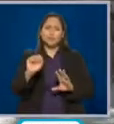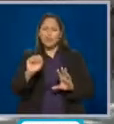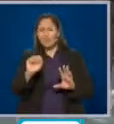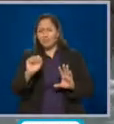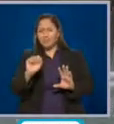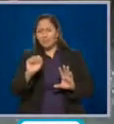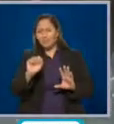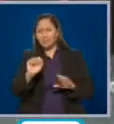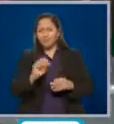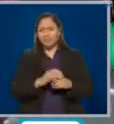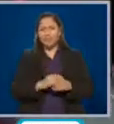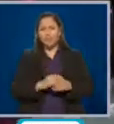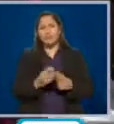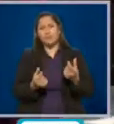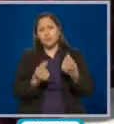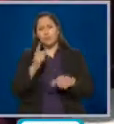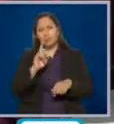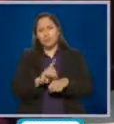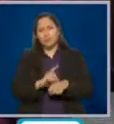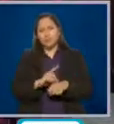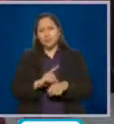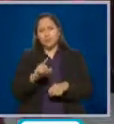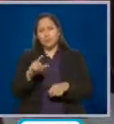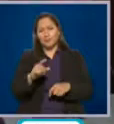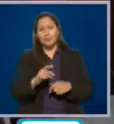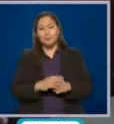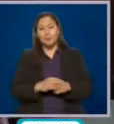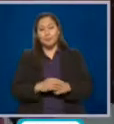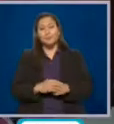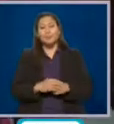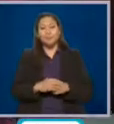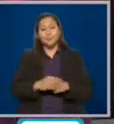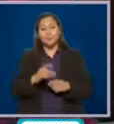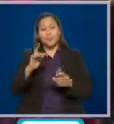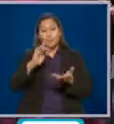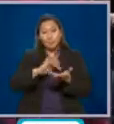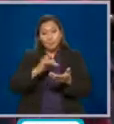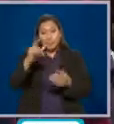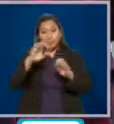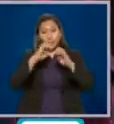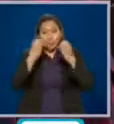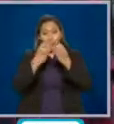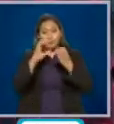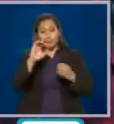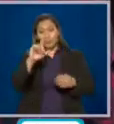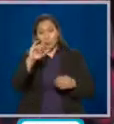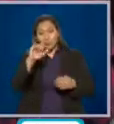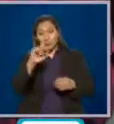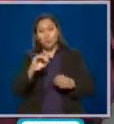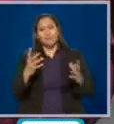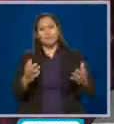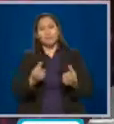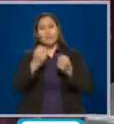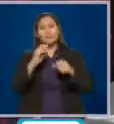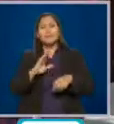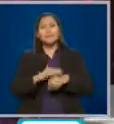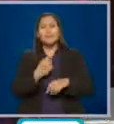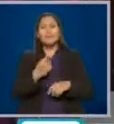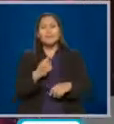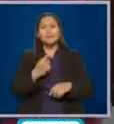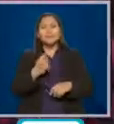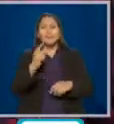varios días había. Y gracias a la Coliseo nos salvamos, porque